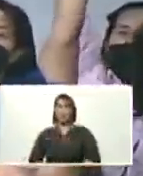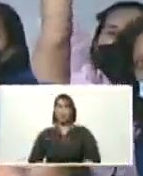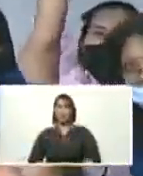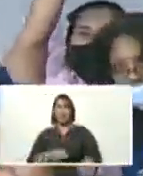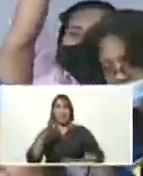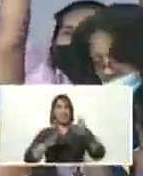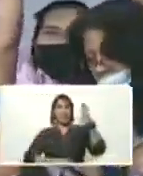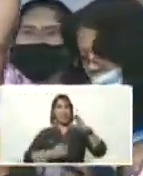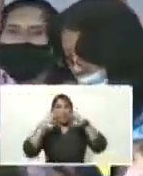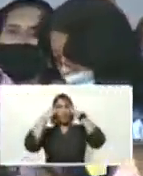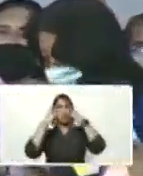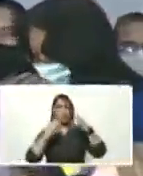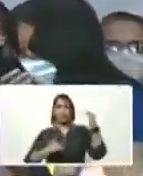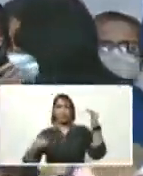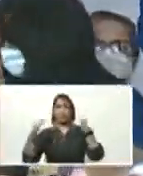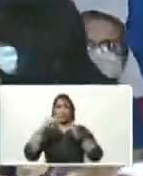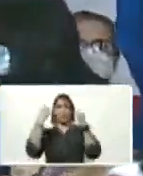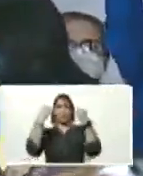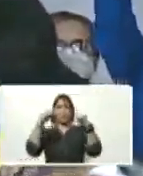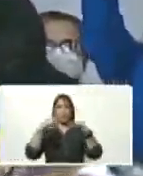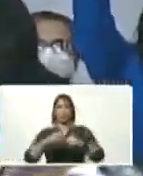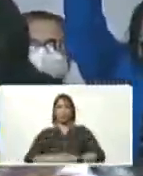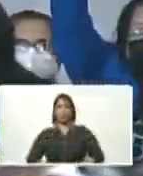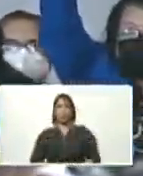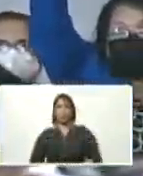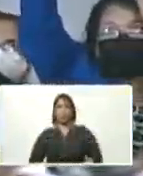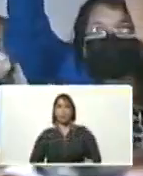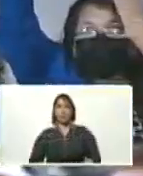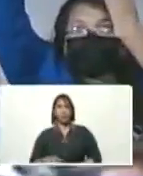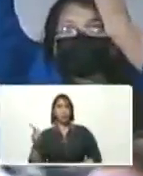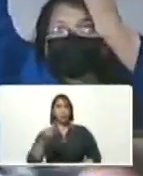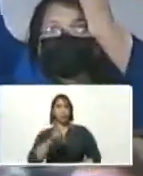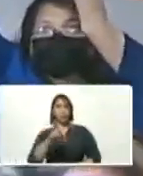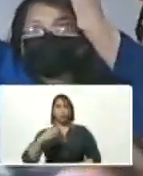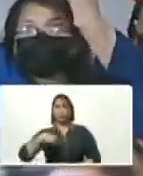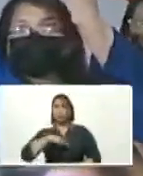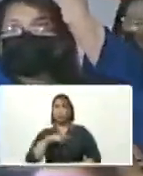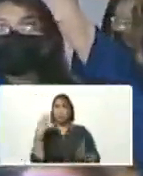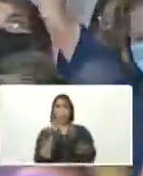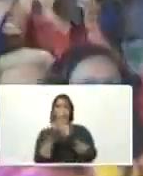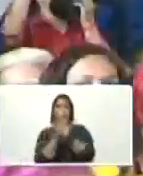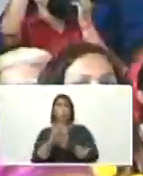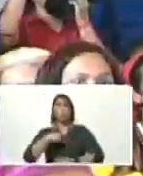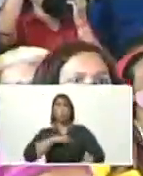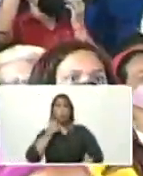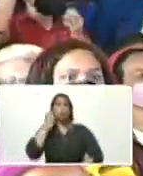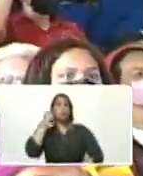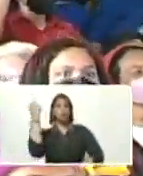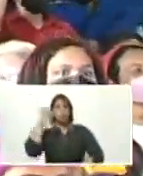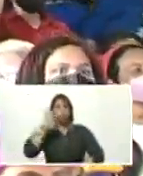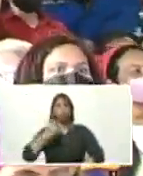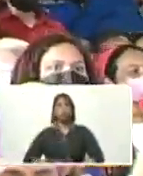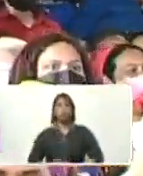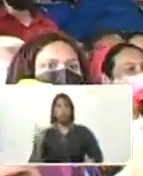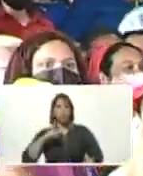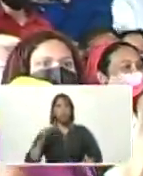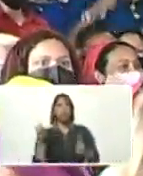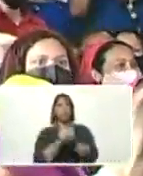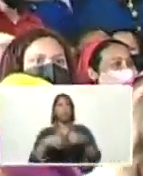científicas de primer nivel mundial. No estamos con cobas. Tenemos mujeres y tenemos con